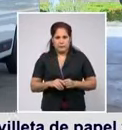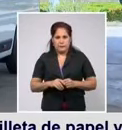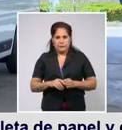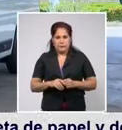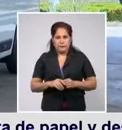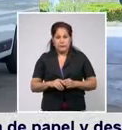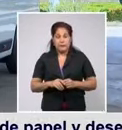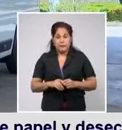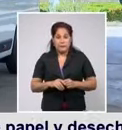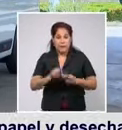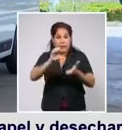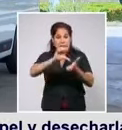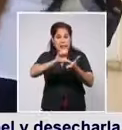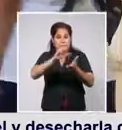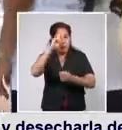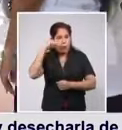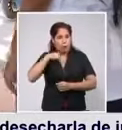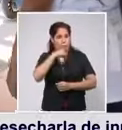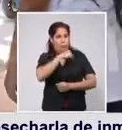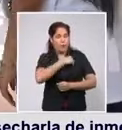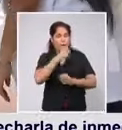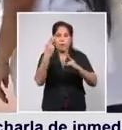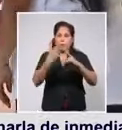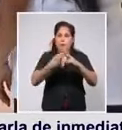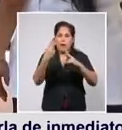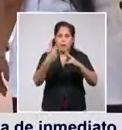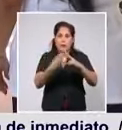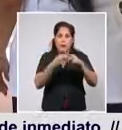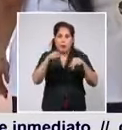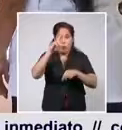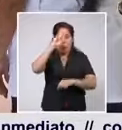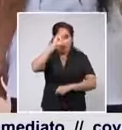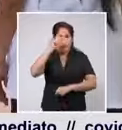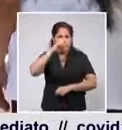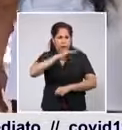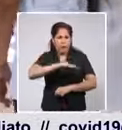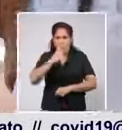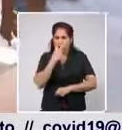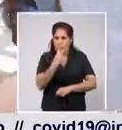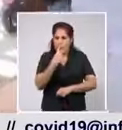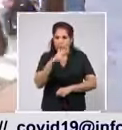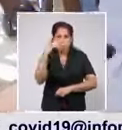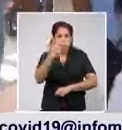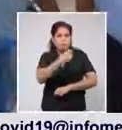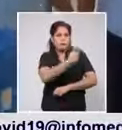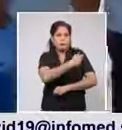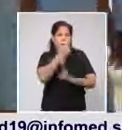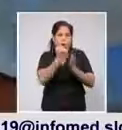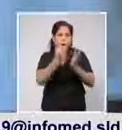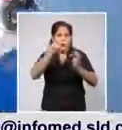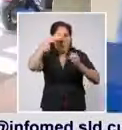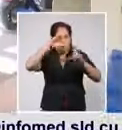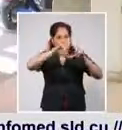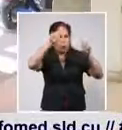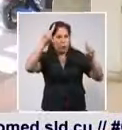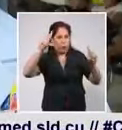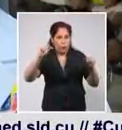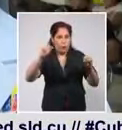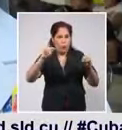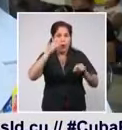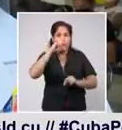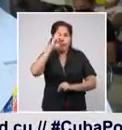En el Centro Médico Ambulatorio de Bayamo, ubicado en el Hospital Pediátrico, comenzó el ensayo clínico aprobado en el país con el candidato vacunal